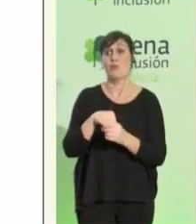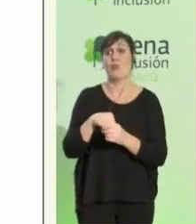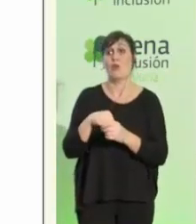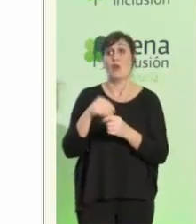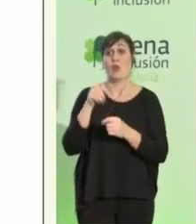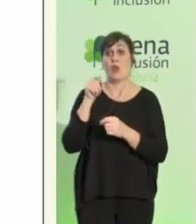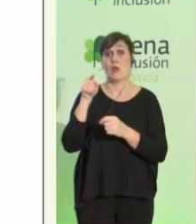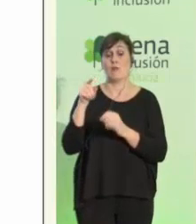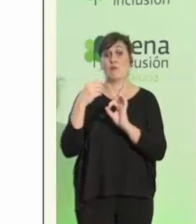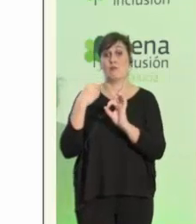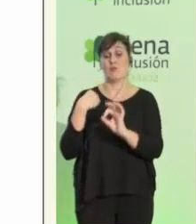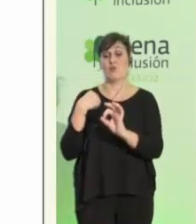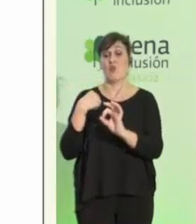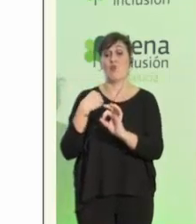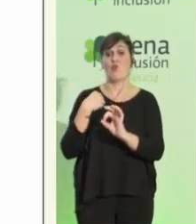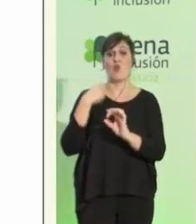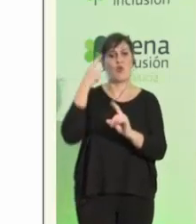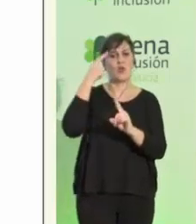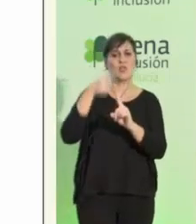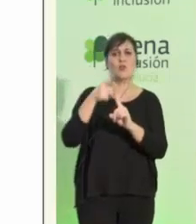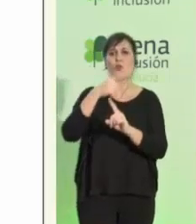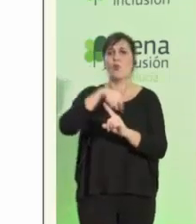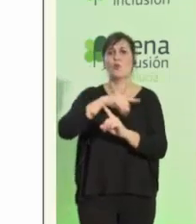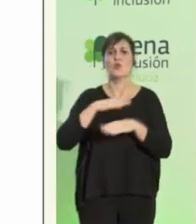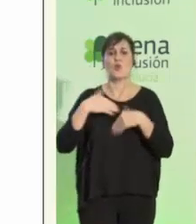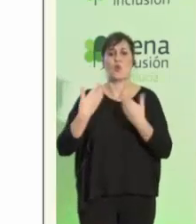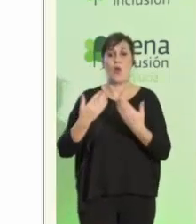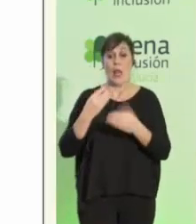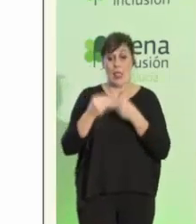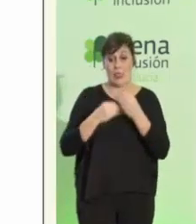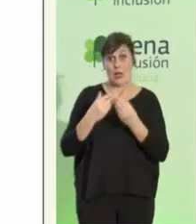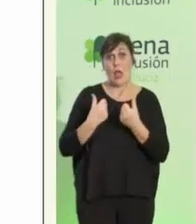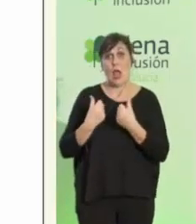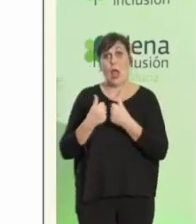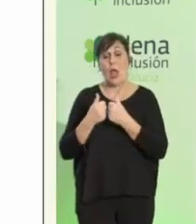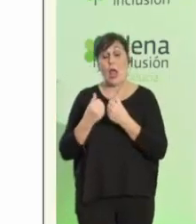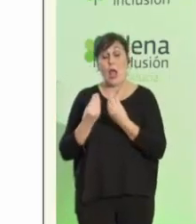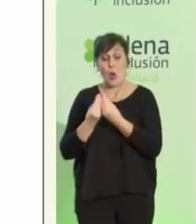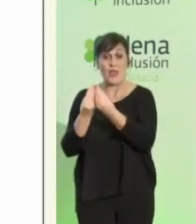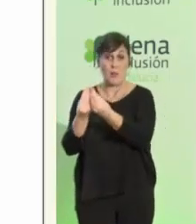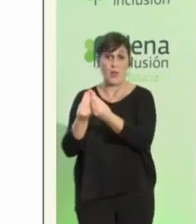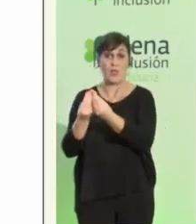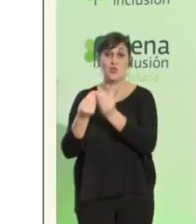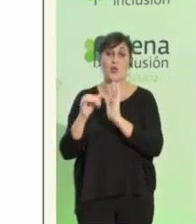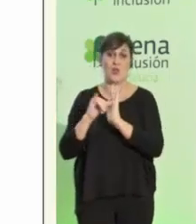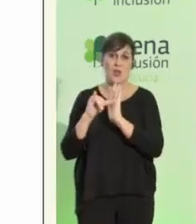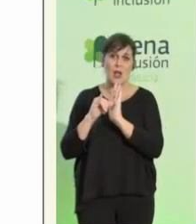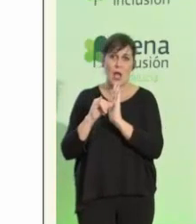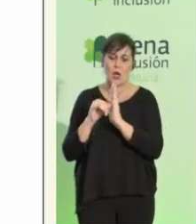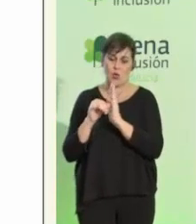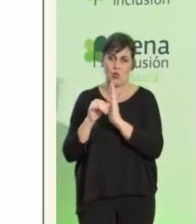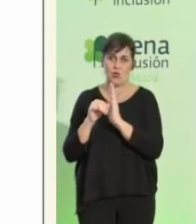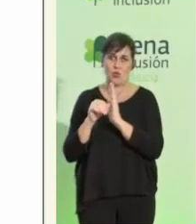se pretendía llevar a cabo un acompañamiento de cerca.